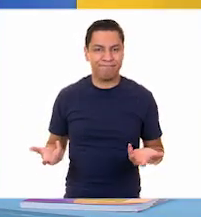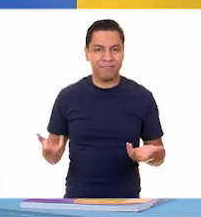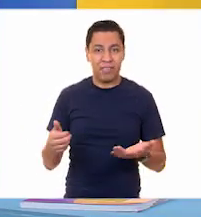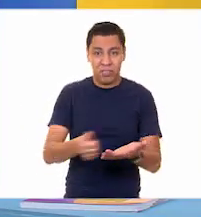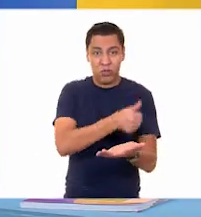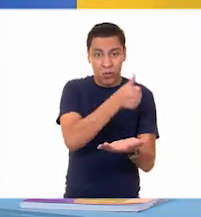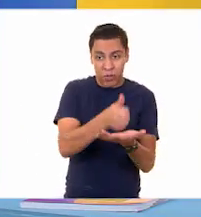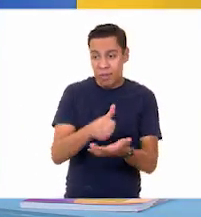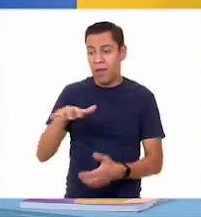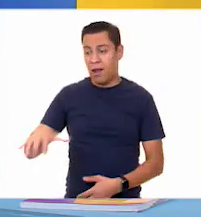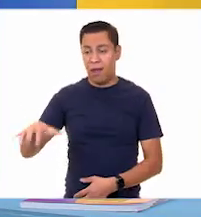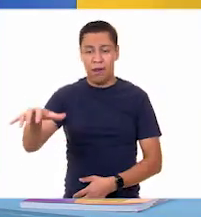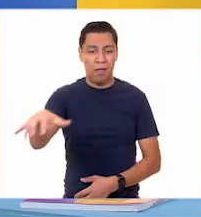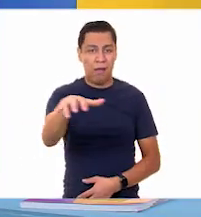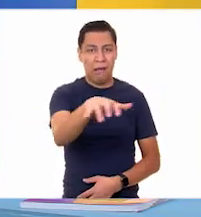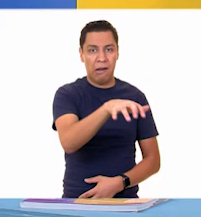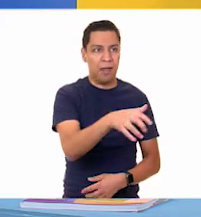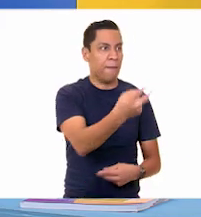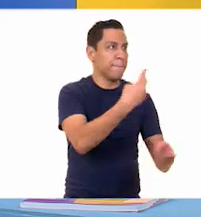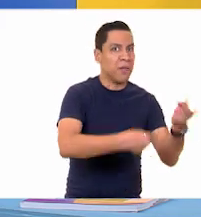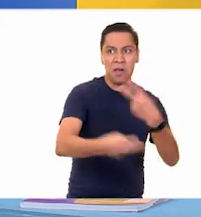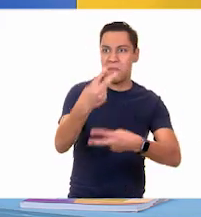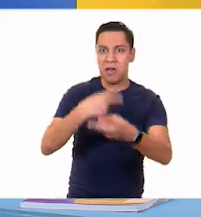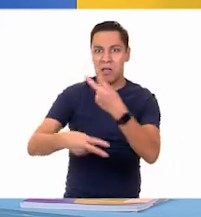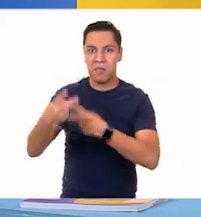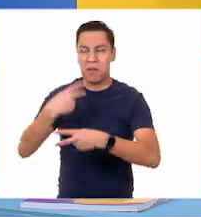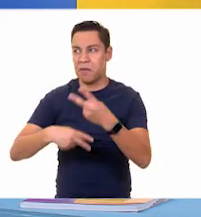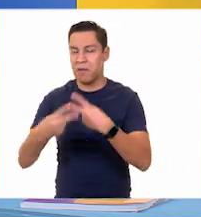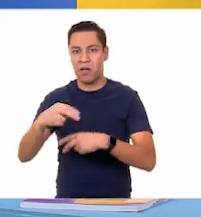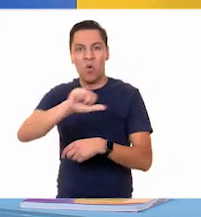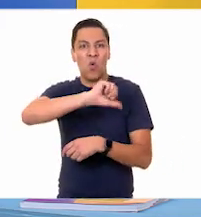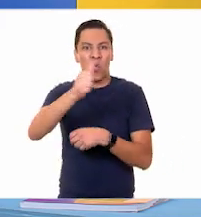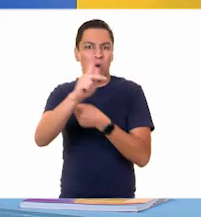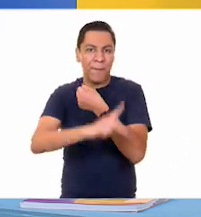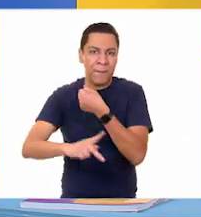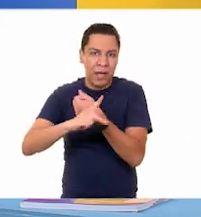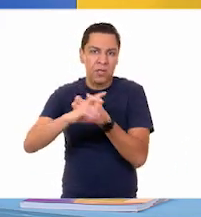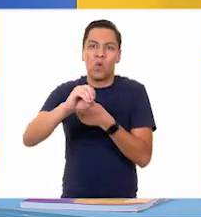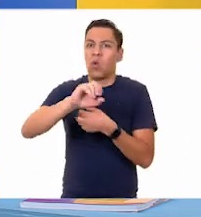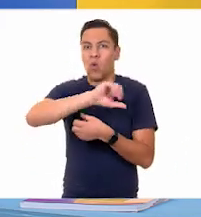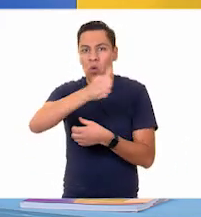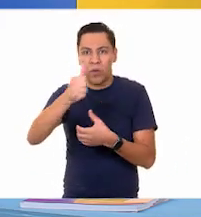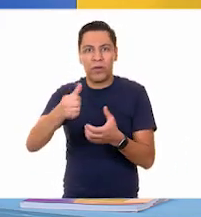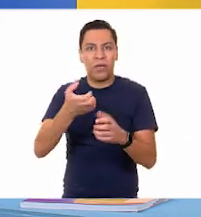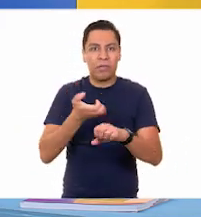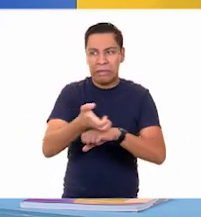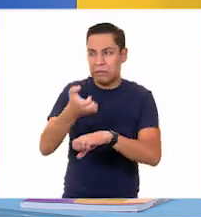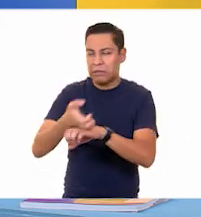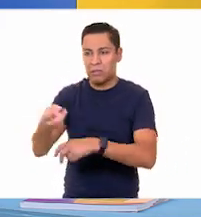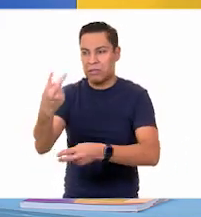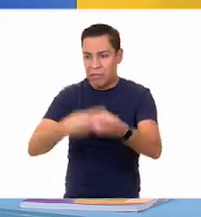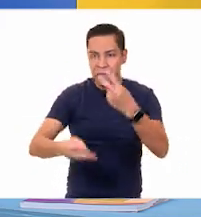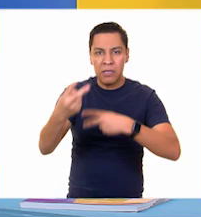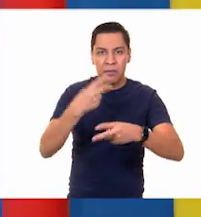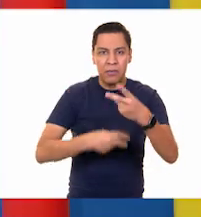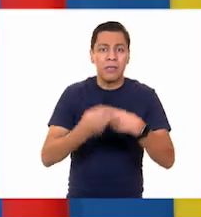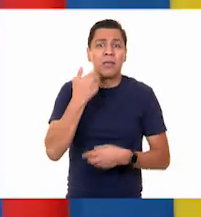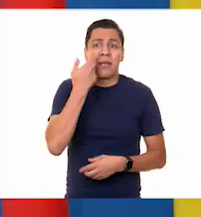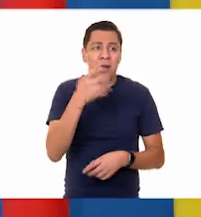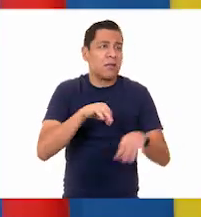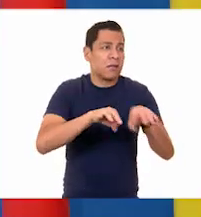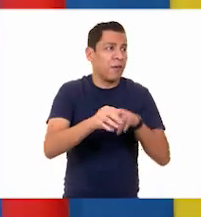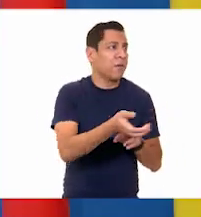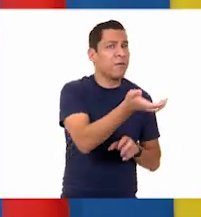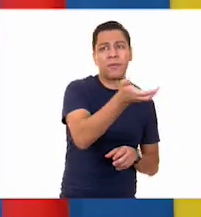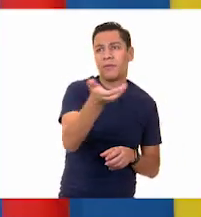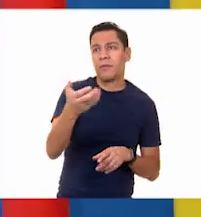ciudades recibían esas oleadas de migrantes que habían abandonado sus pueblos de origen para buscar nuevas oportunidades de trabajo.